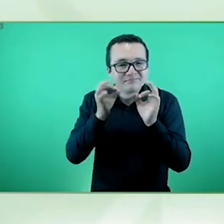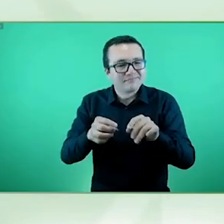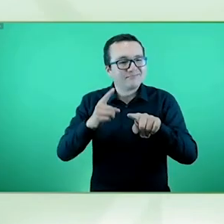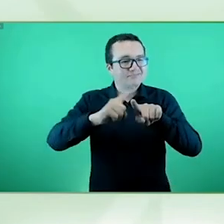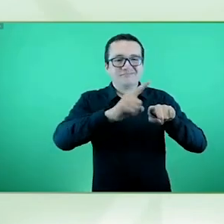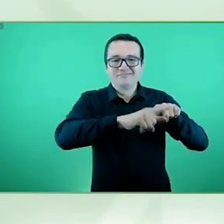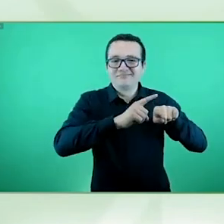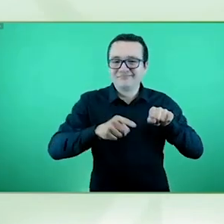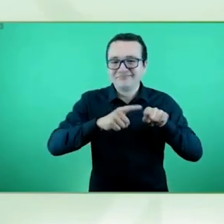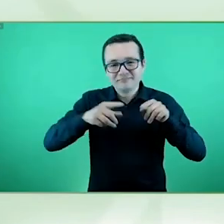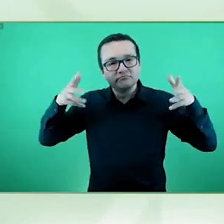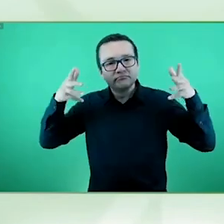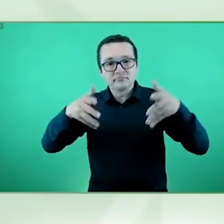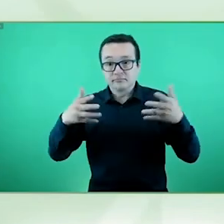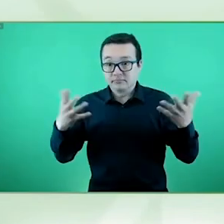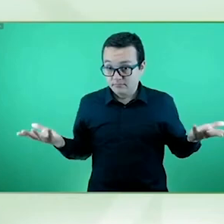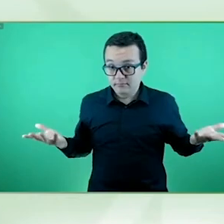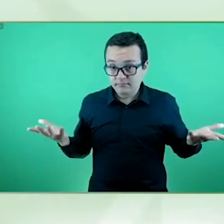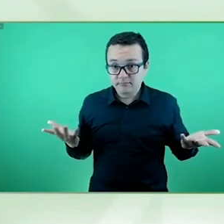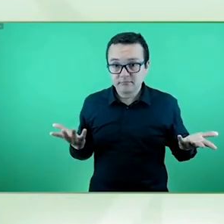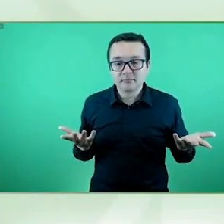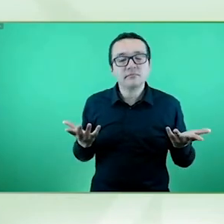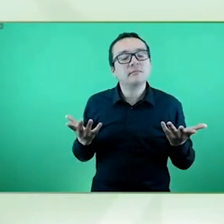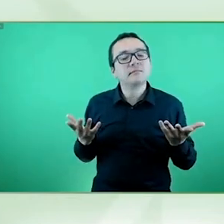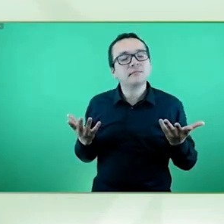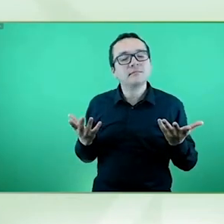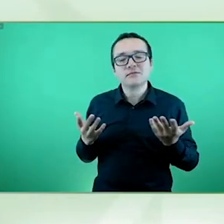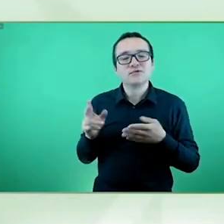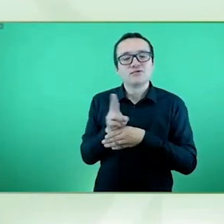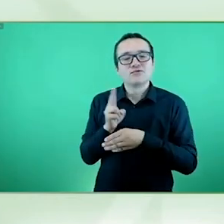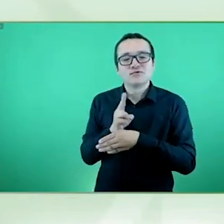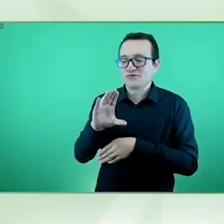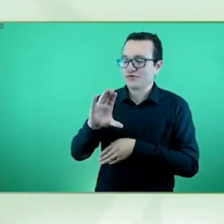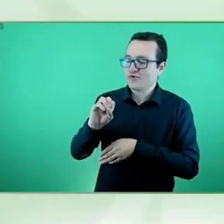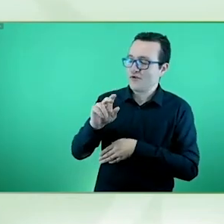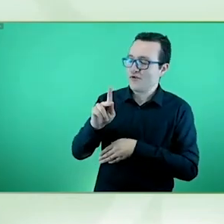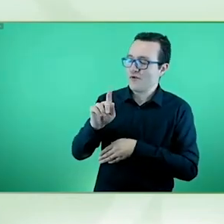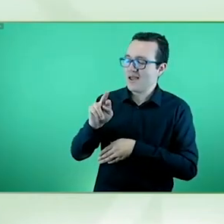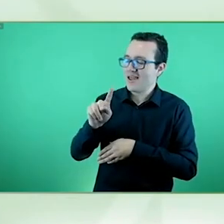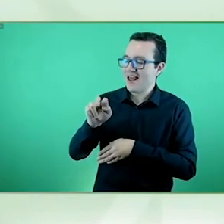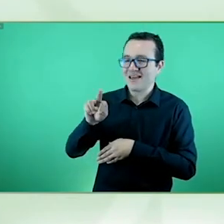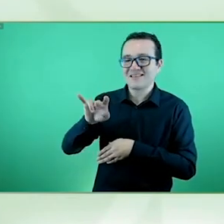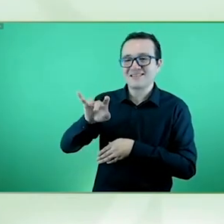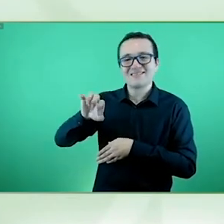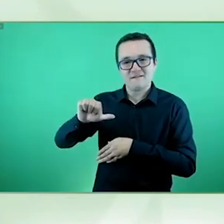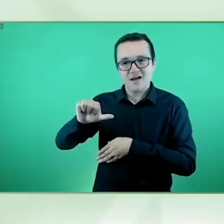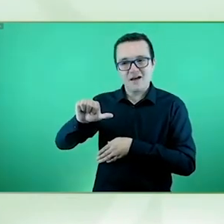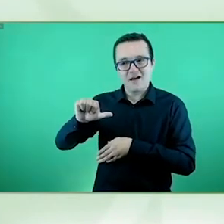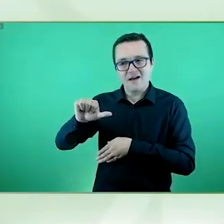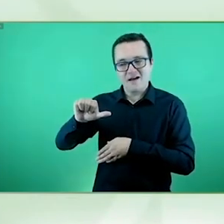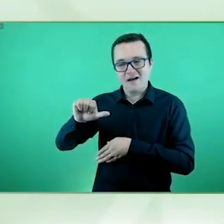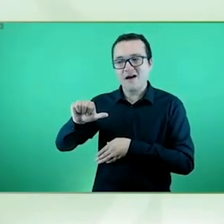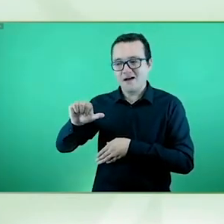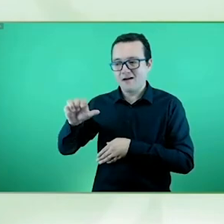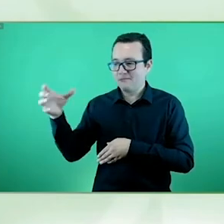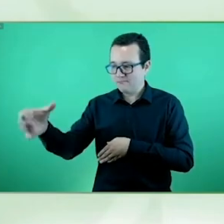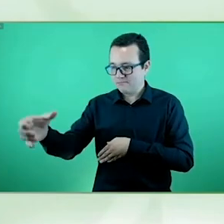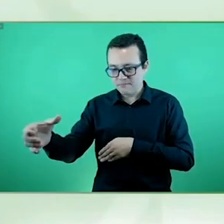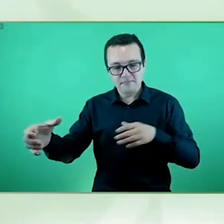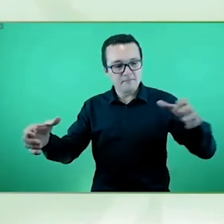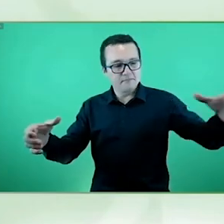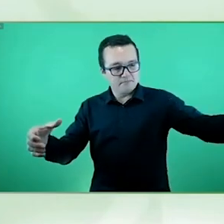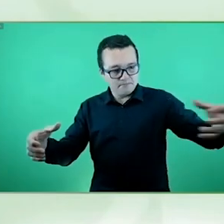cooperativas de trabajo. Principalmente porque sus principios están dirigidos hacia buscar una sociedad más